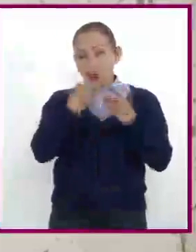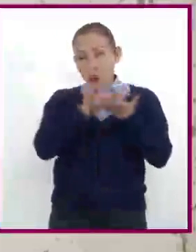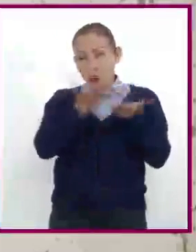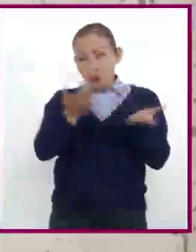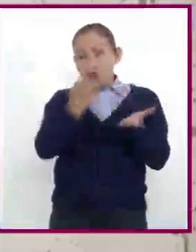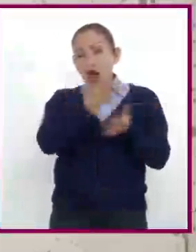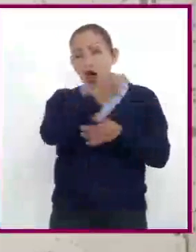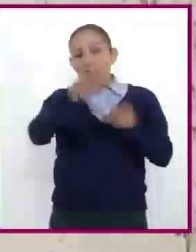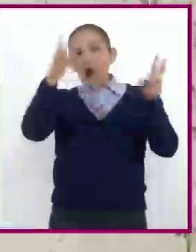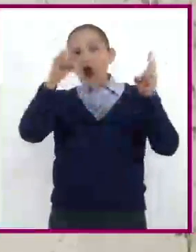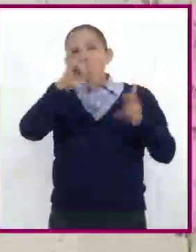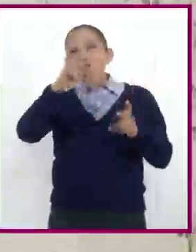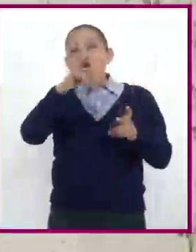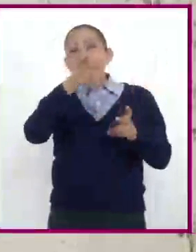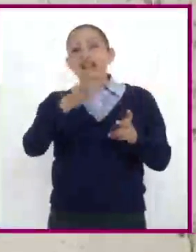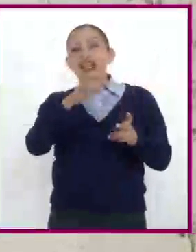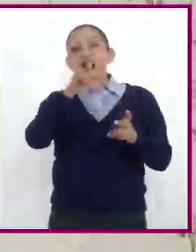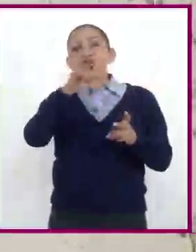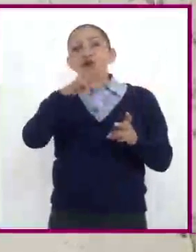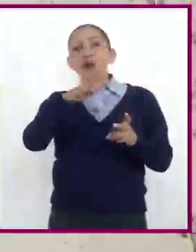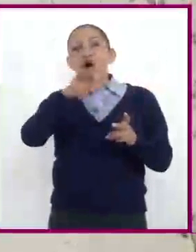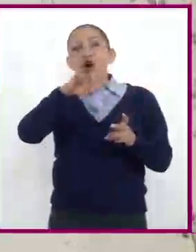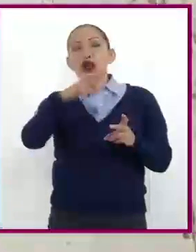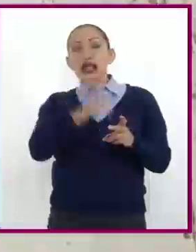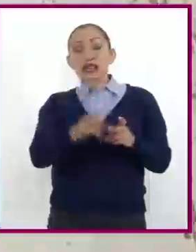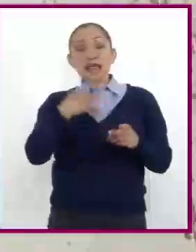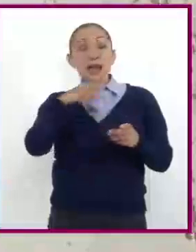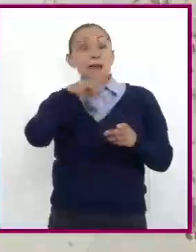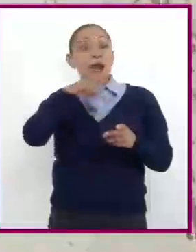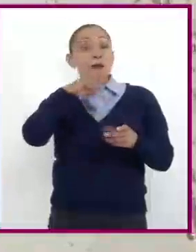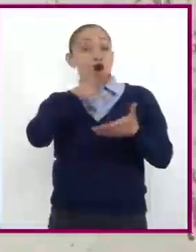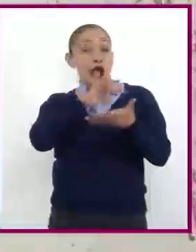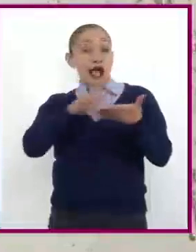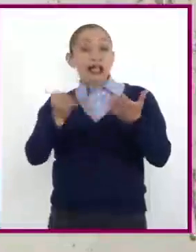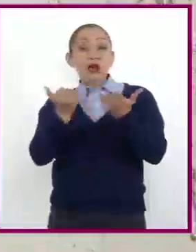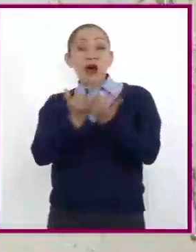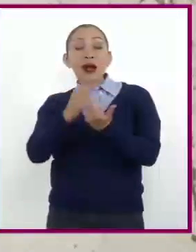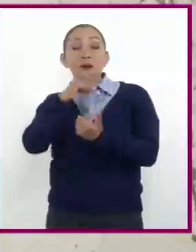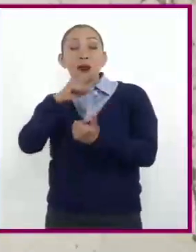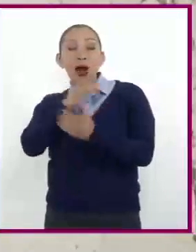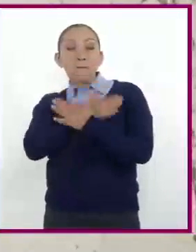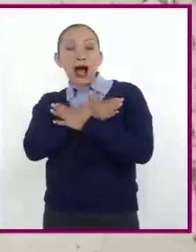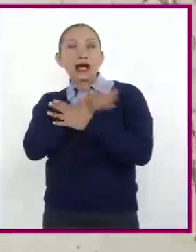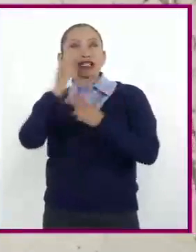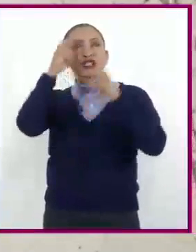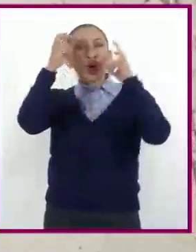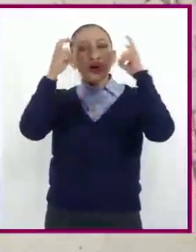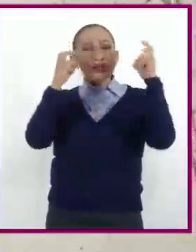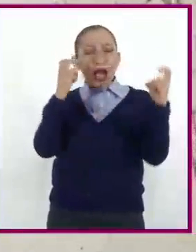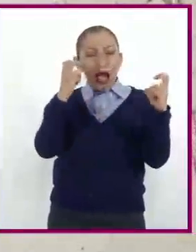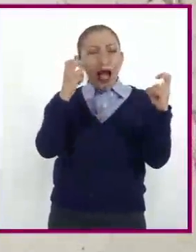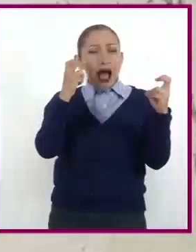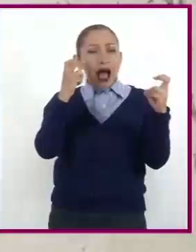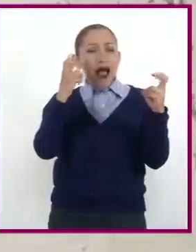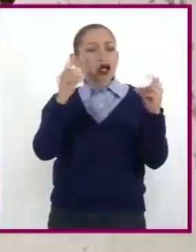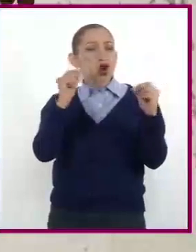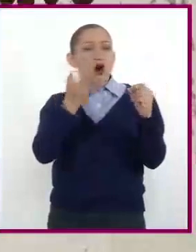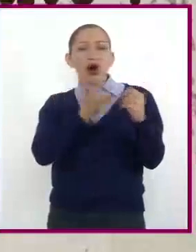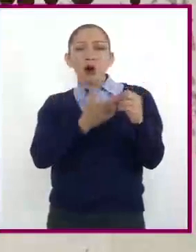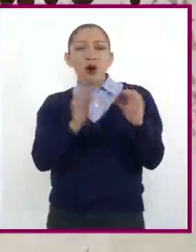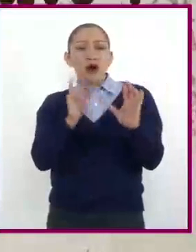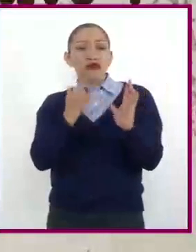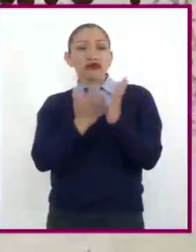una frase de Jorge Luis Borges. El verbo leer, como el verbo amar y el verbo soñar, no soporta el